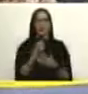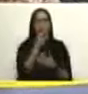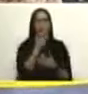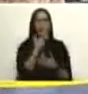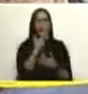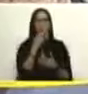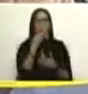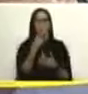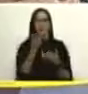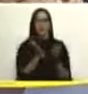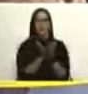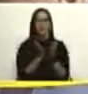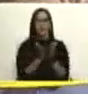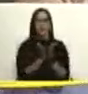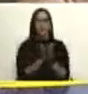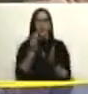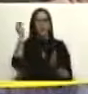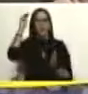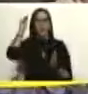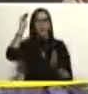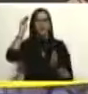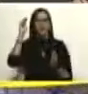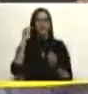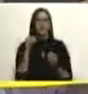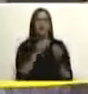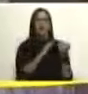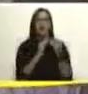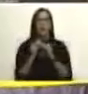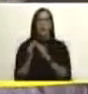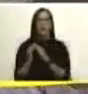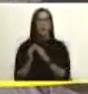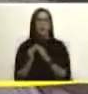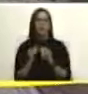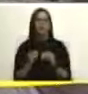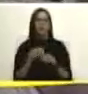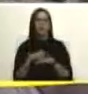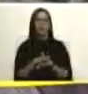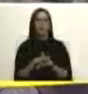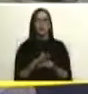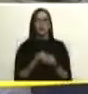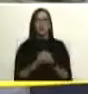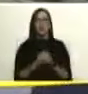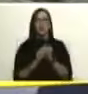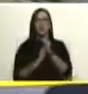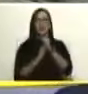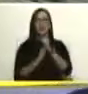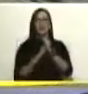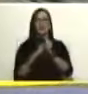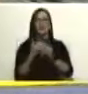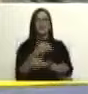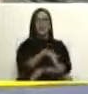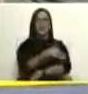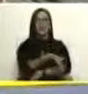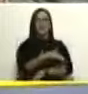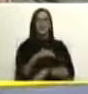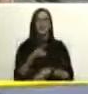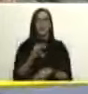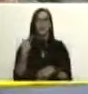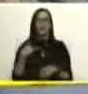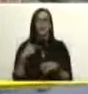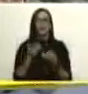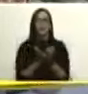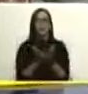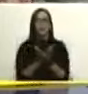ver a los estudiantes, a los maestros, a las maestras, a la comunidad, incluso lideresas de calle que no necesariamente tienen sus hijos en las